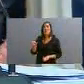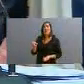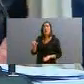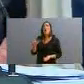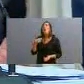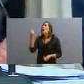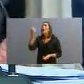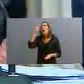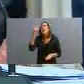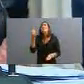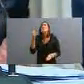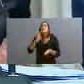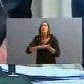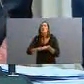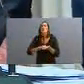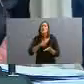acordada